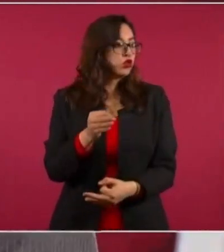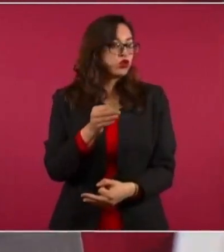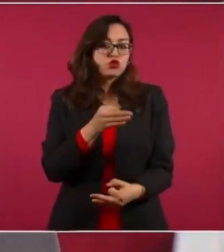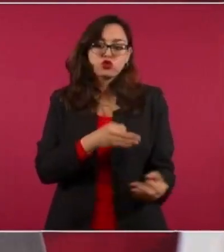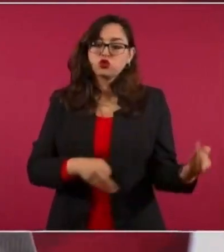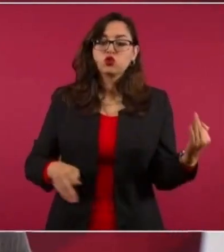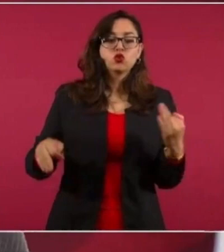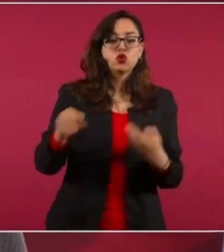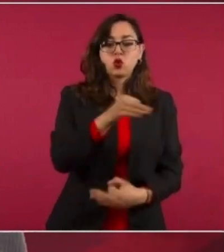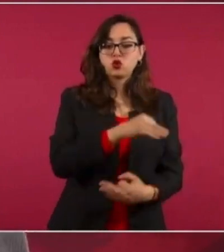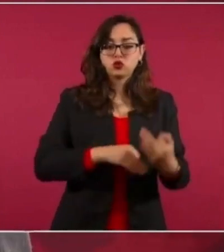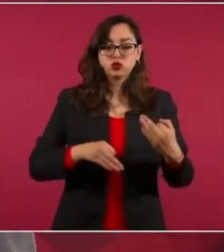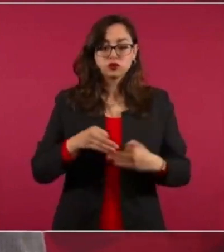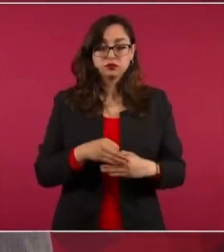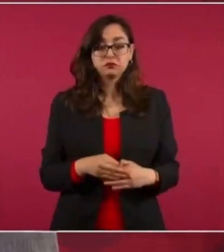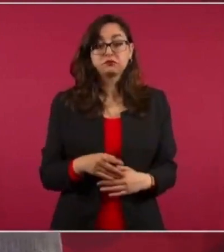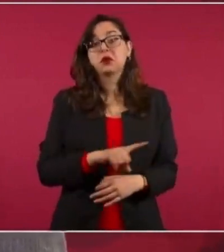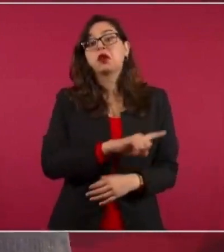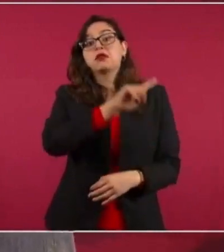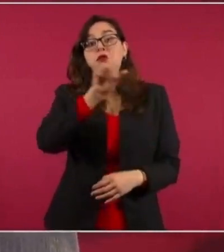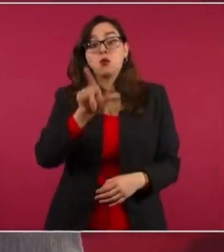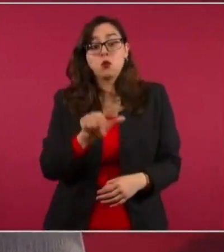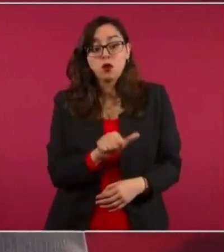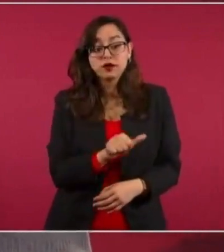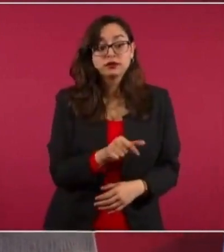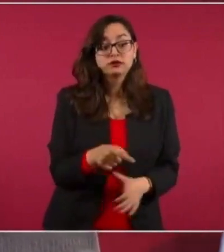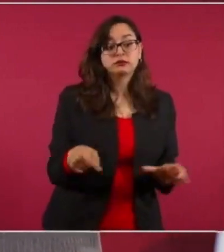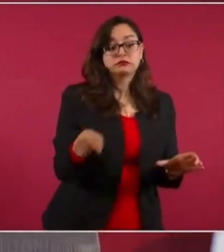Si hay otros,